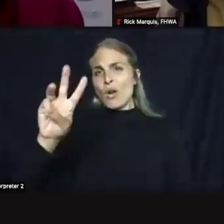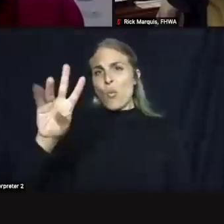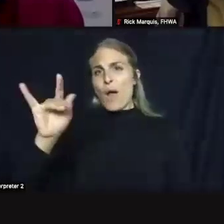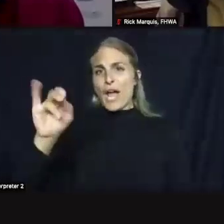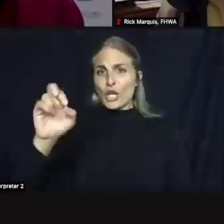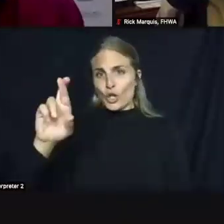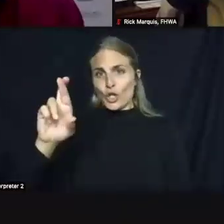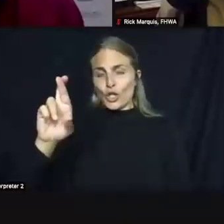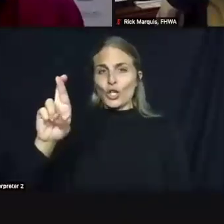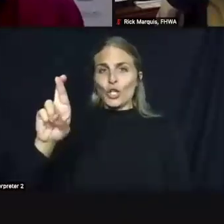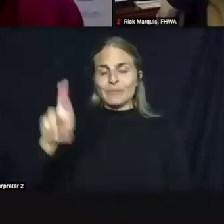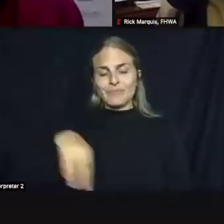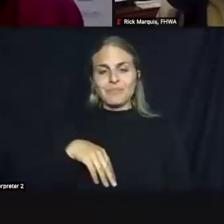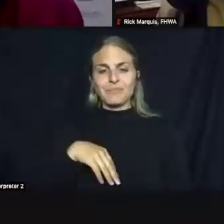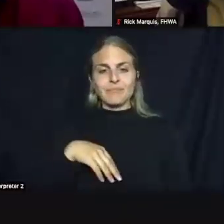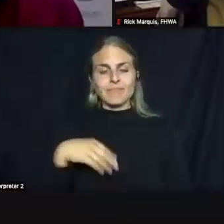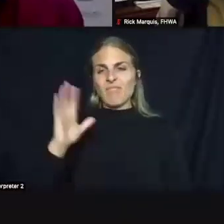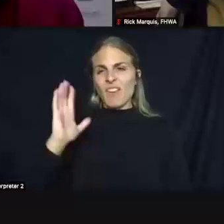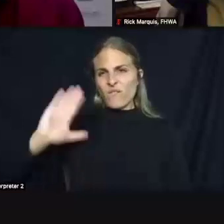Fred Wagner,